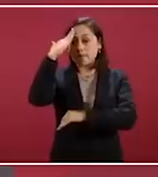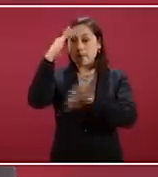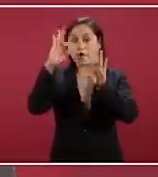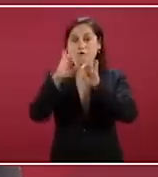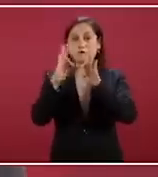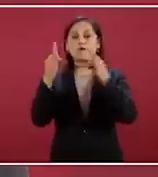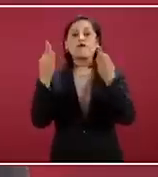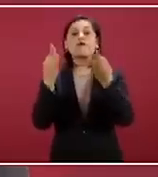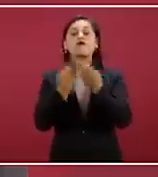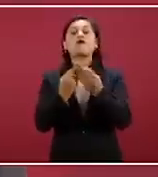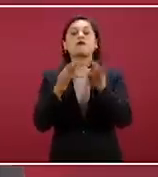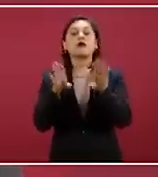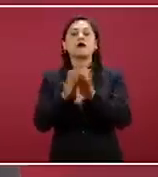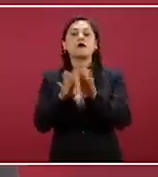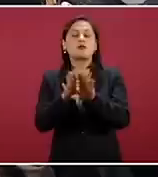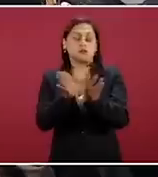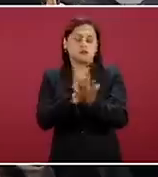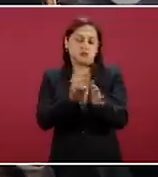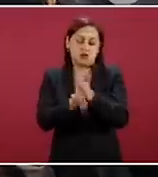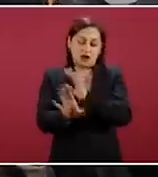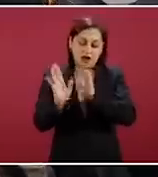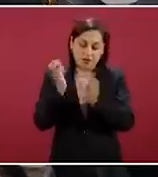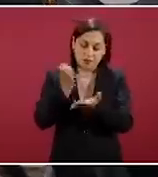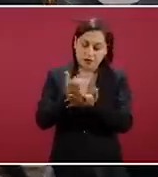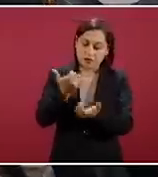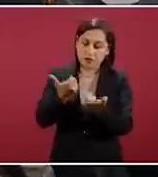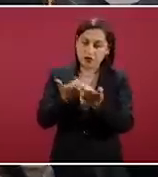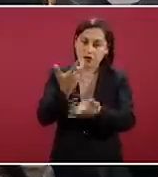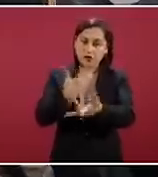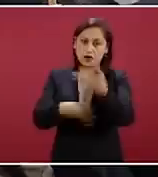la economía, por ejemplo, y se subordinó